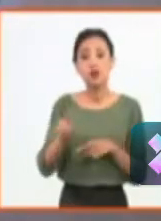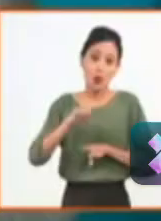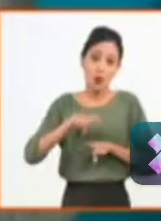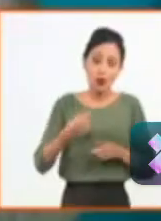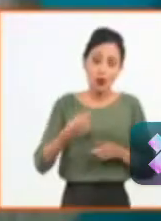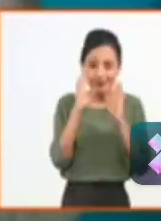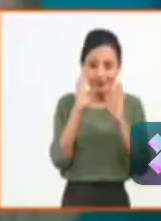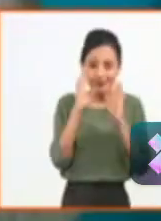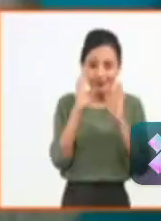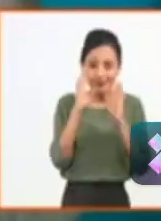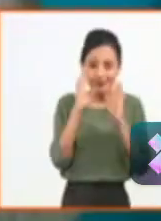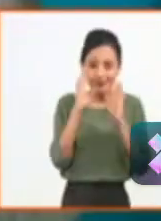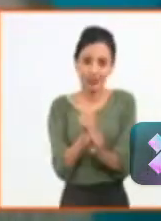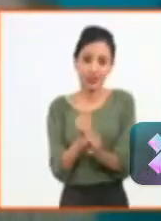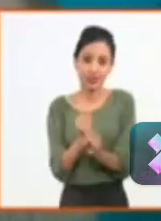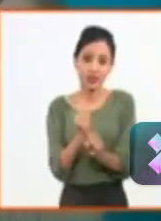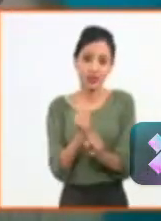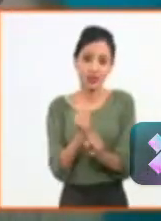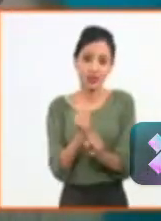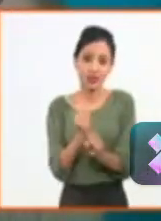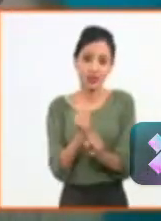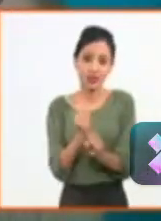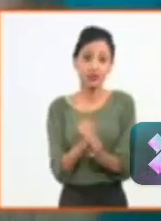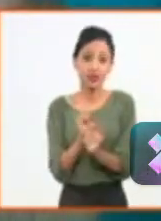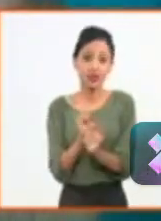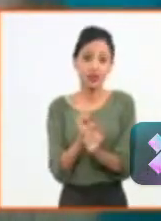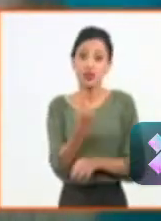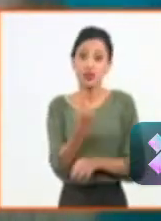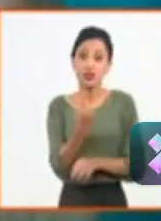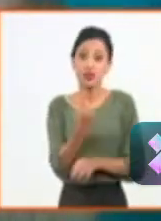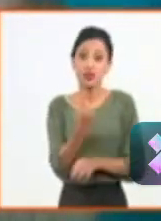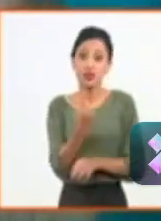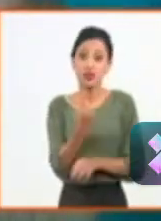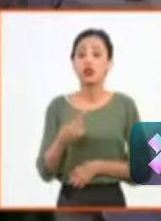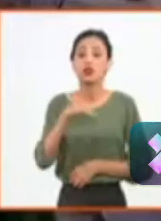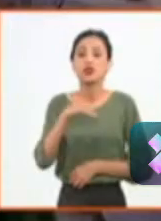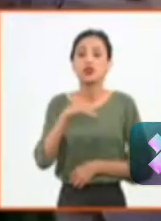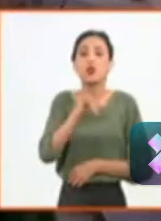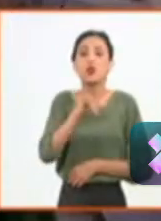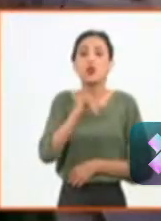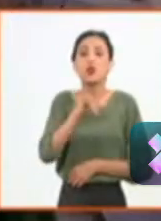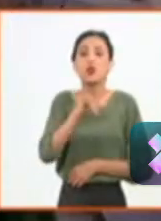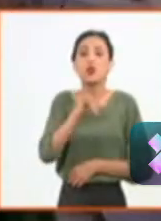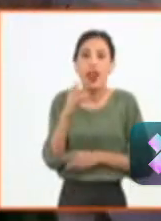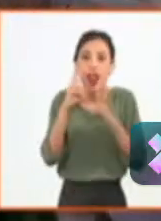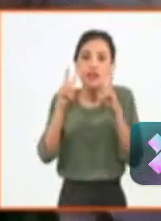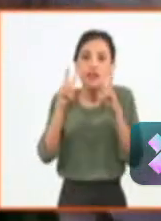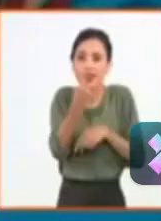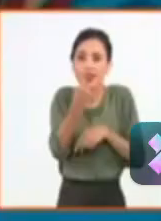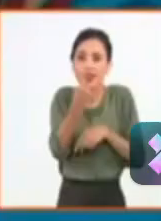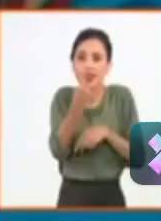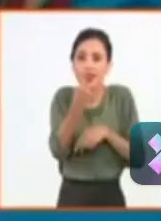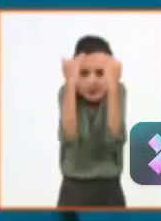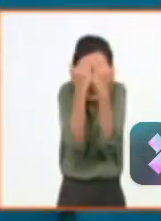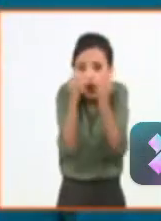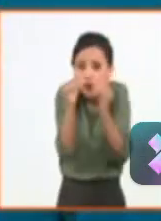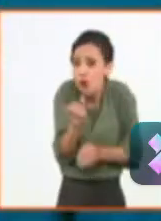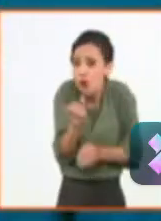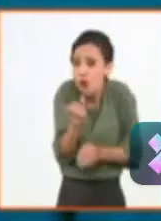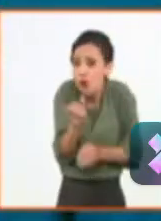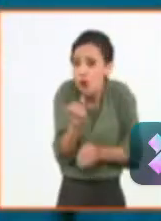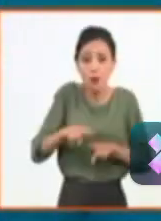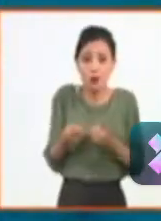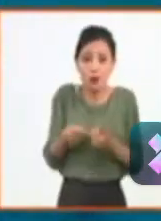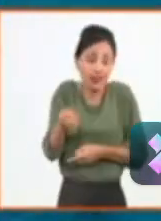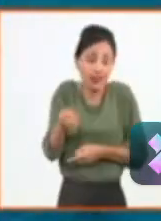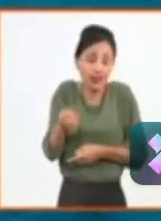detenido. Y un poco es como si nosotros viviéramos en una cápsula. O sea, nada de eso hoy es importante. Nada de eso